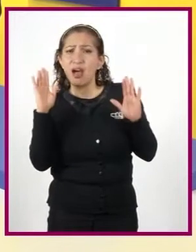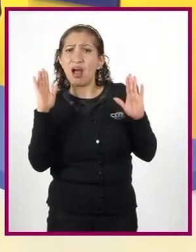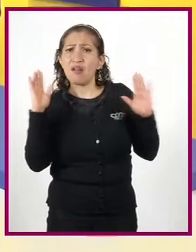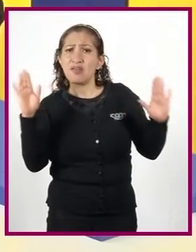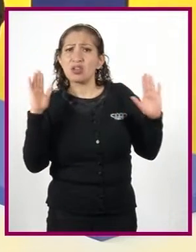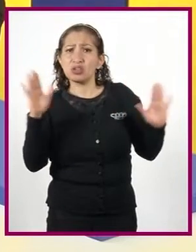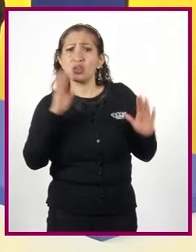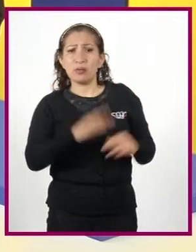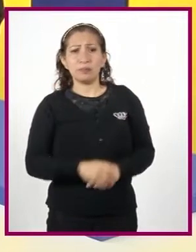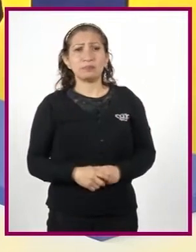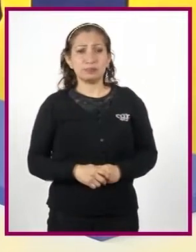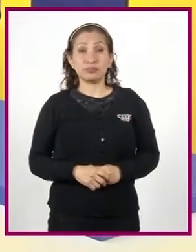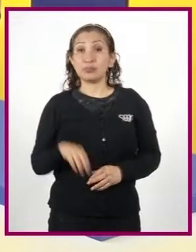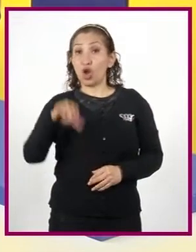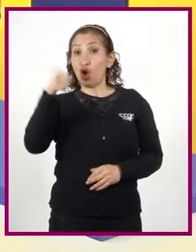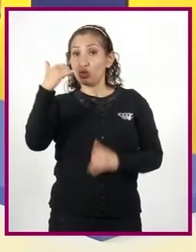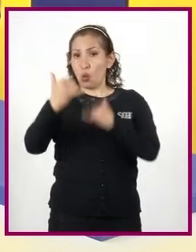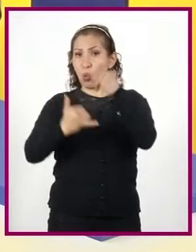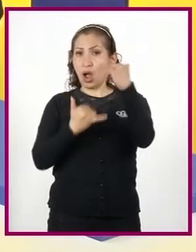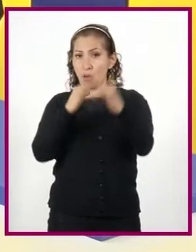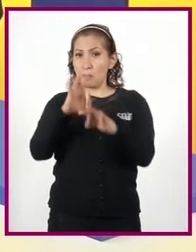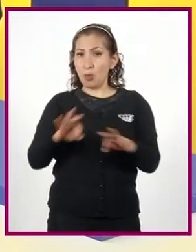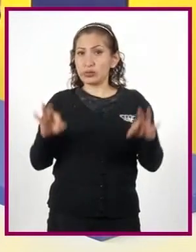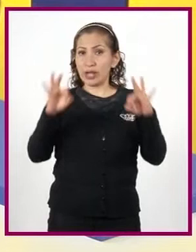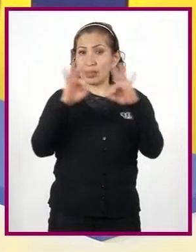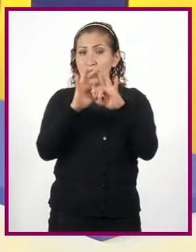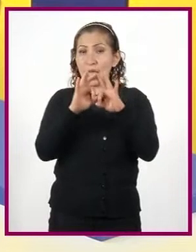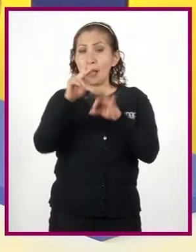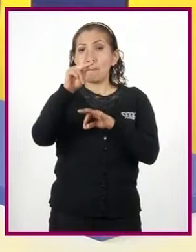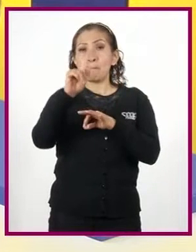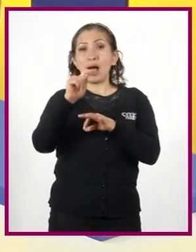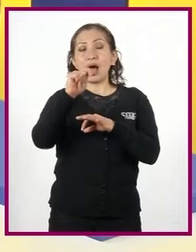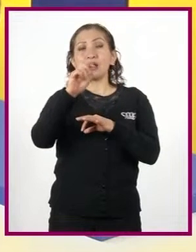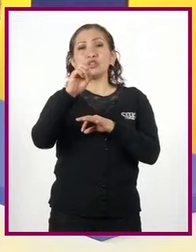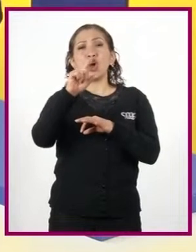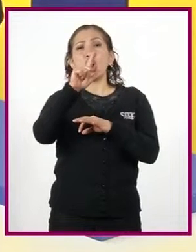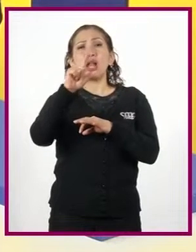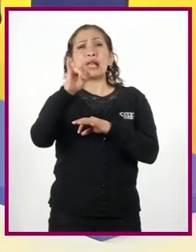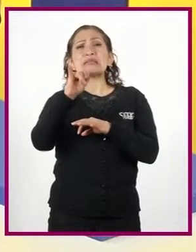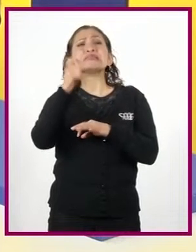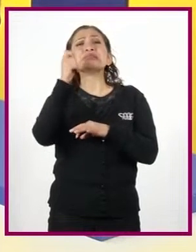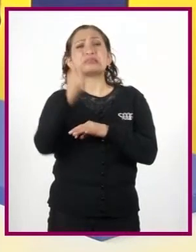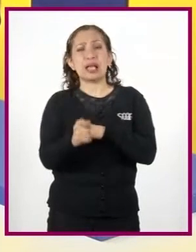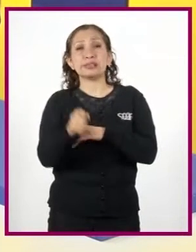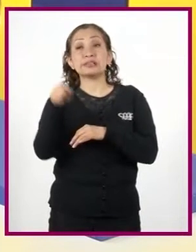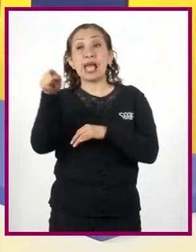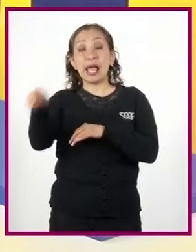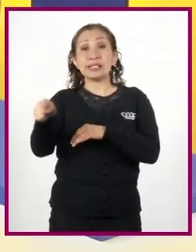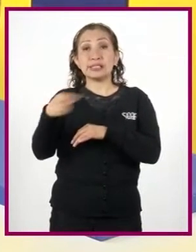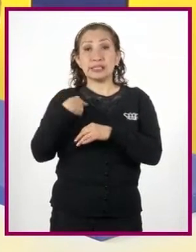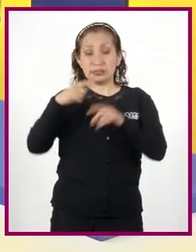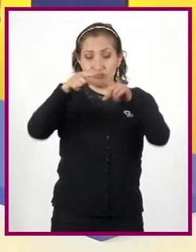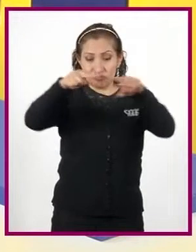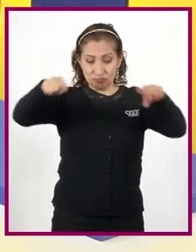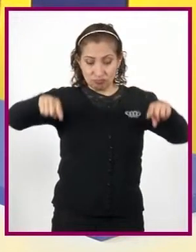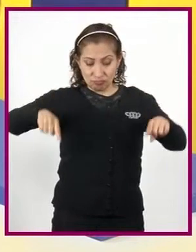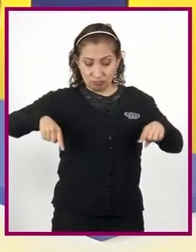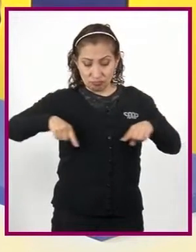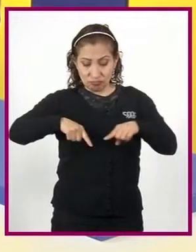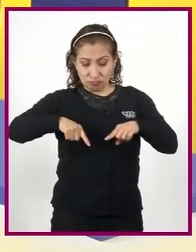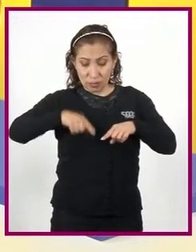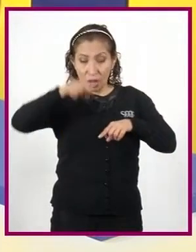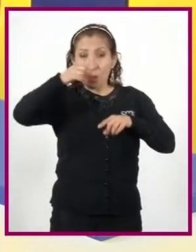inmortal. Otro juego importante era el patoli. Este se jugaba en un tablero en forma de